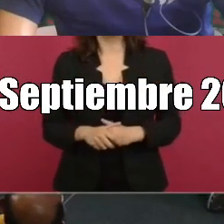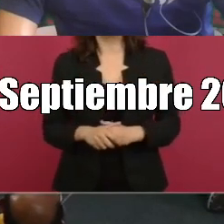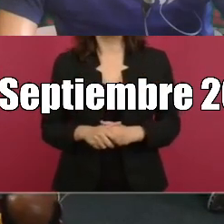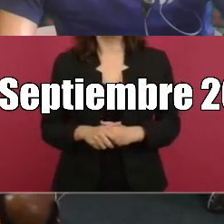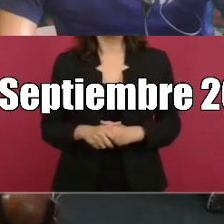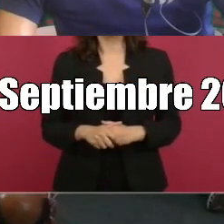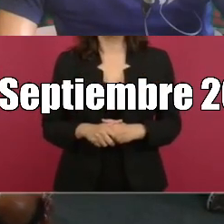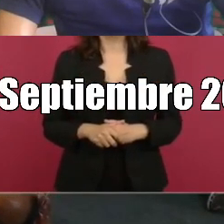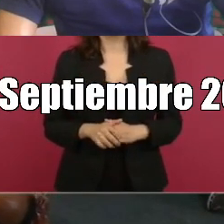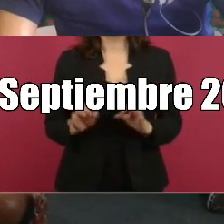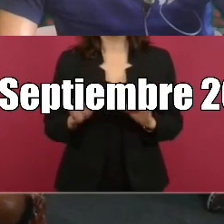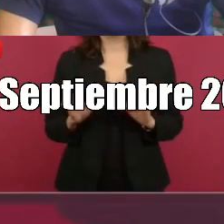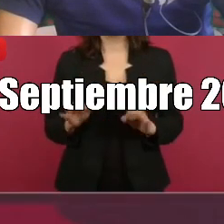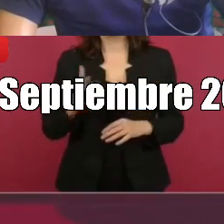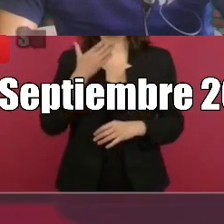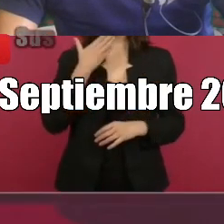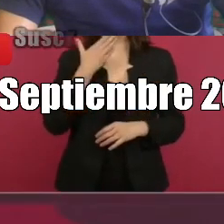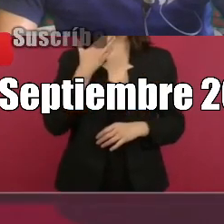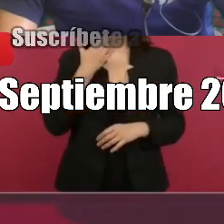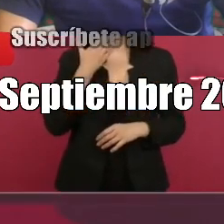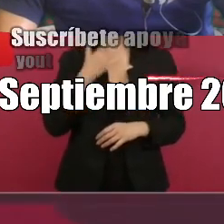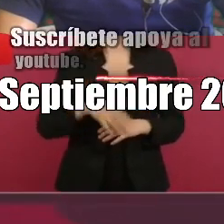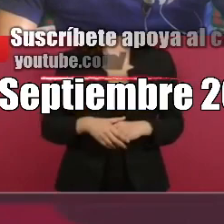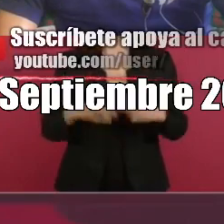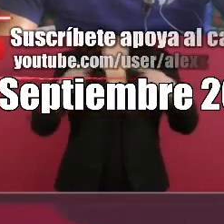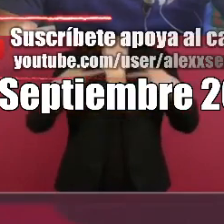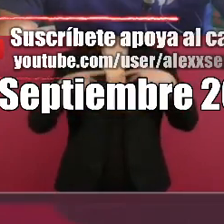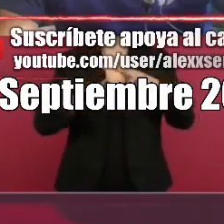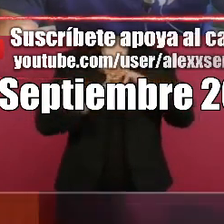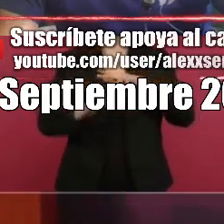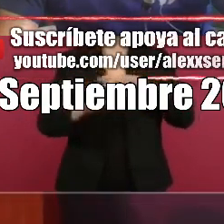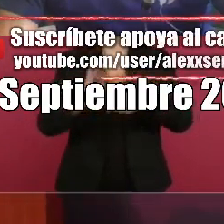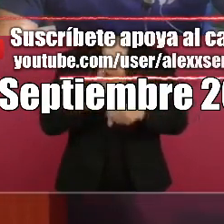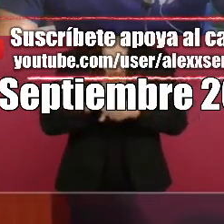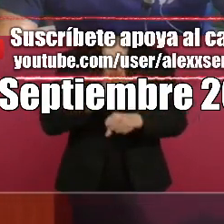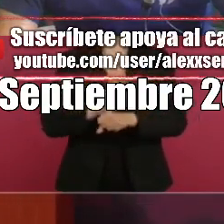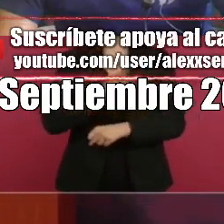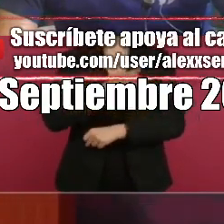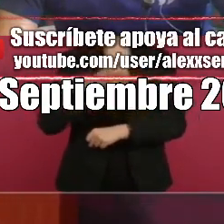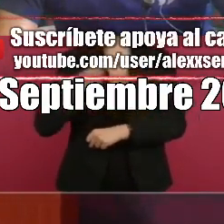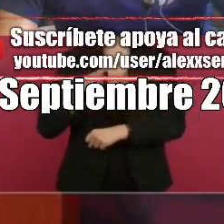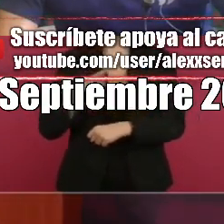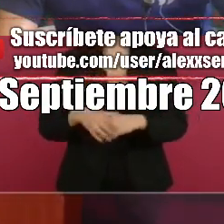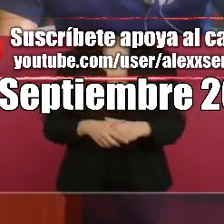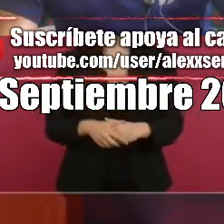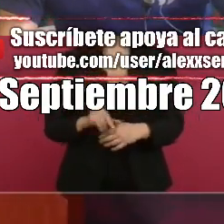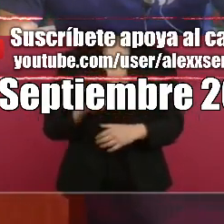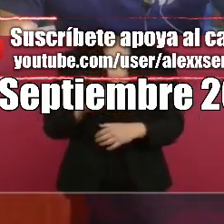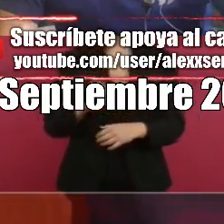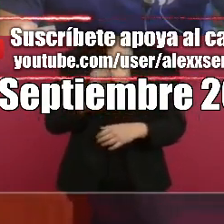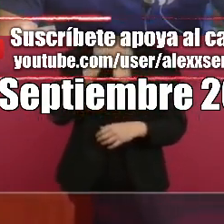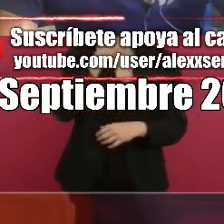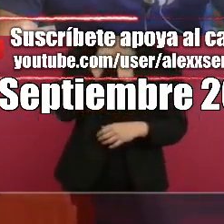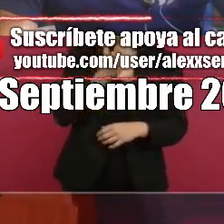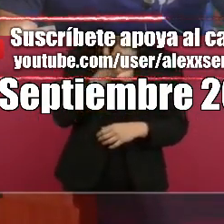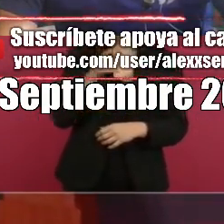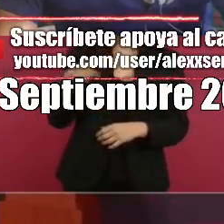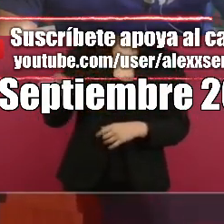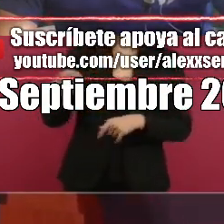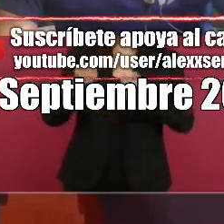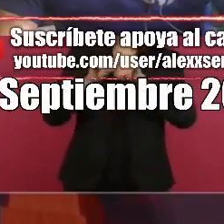No, está muy bien y hay que proteger a los migrantes. Eso es lo. Pero me llamó mucho la atención, ¿sí?, todo el